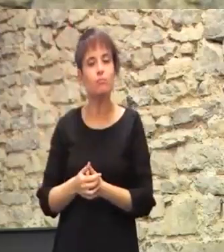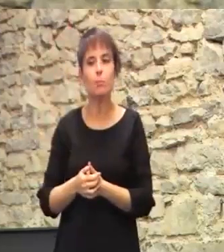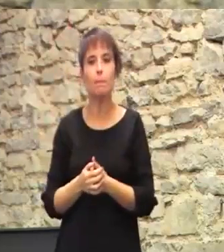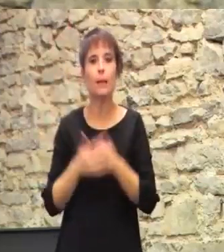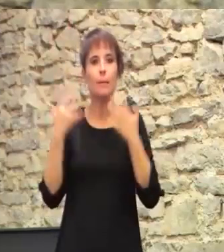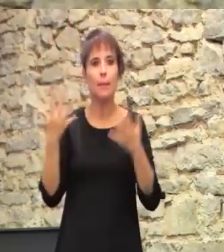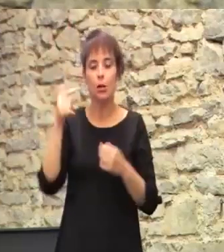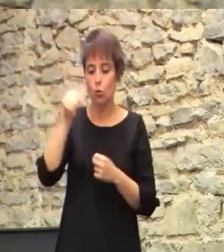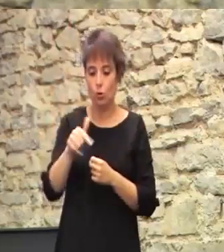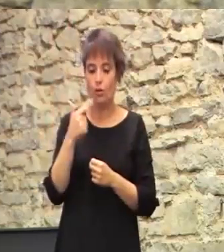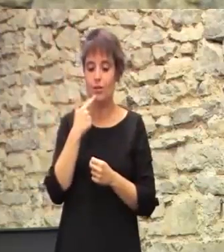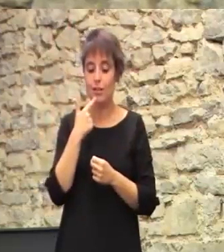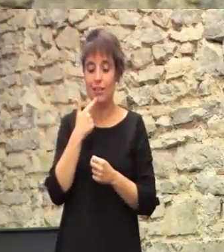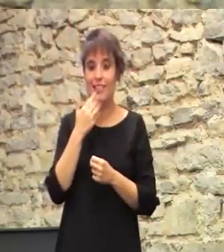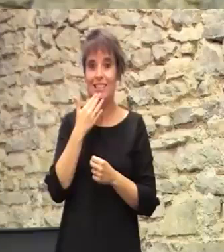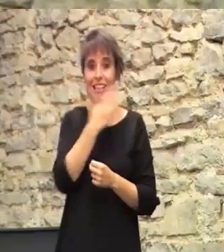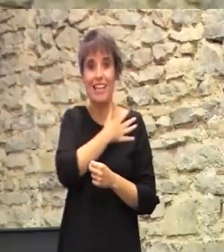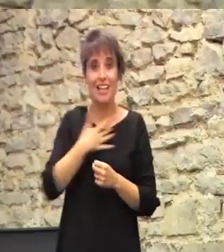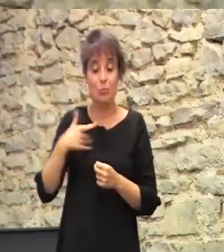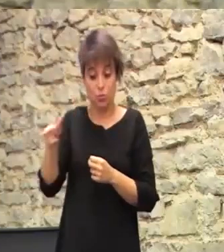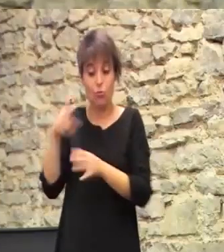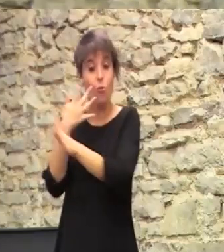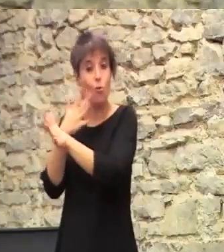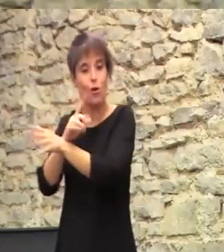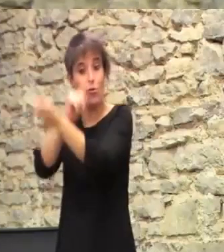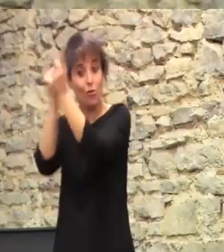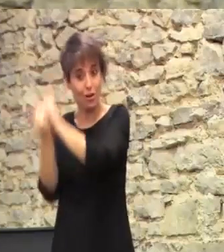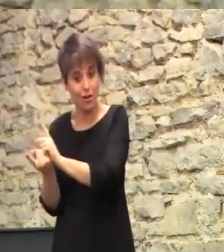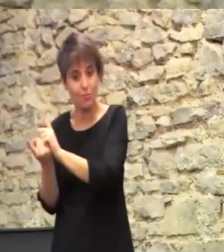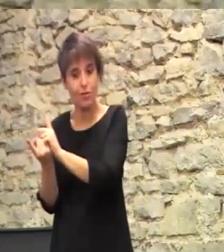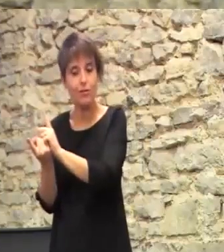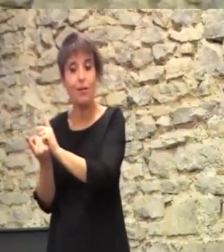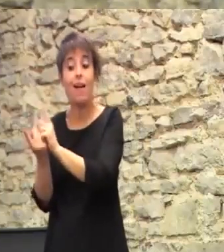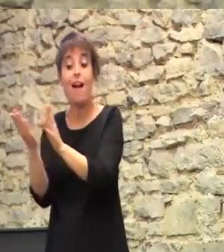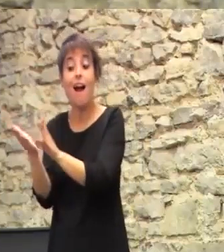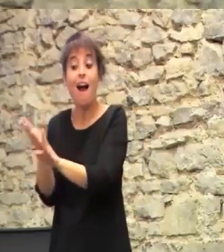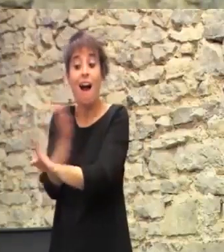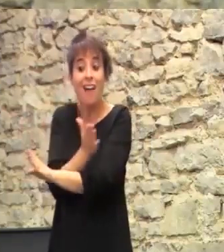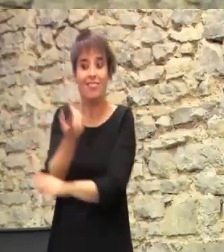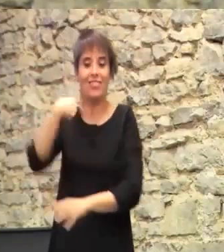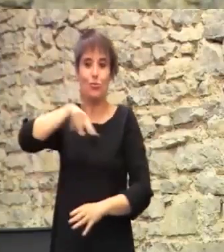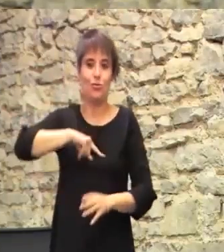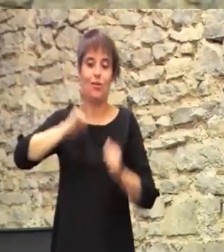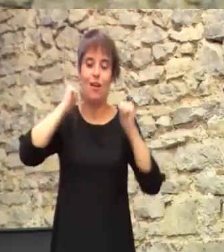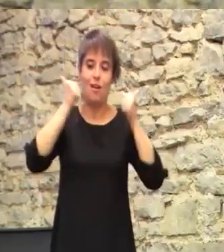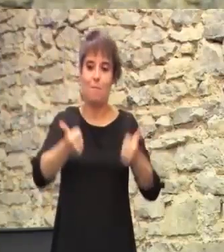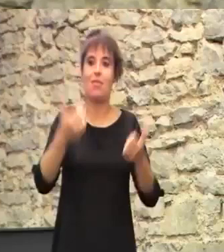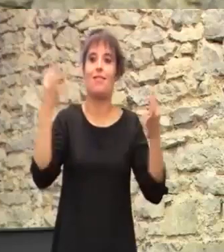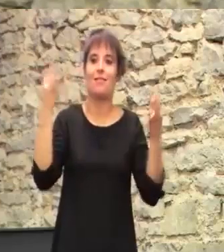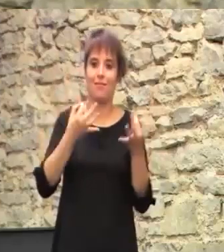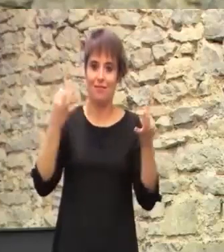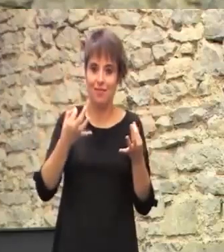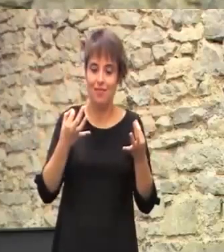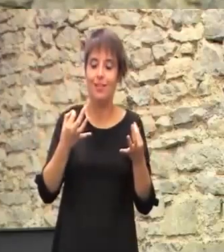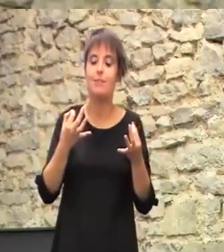es para poder cambiar el juego nosotros creo que tenemos que comenzar también a meternos más